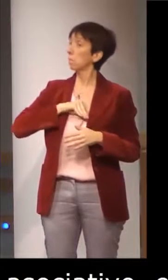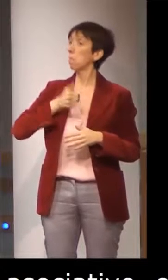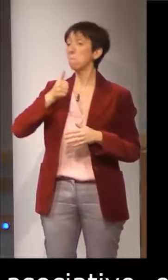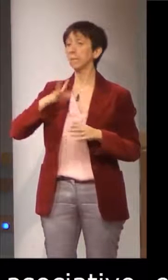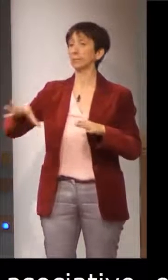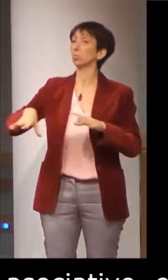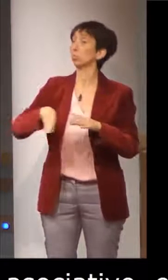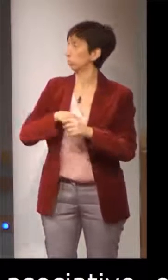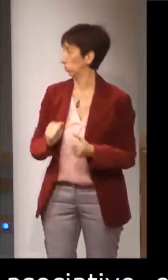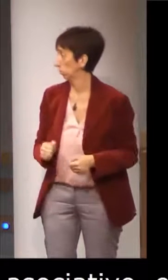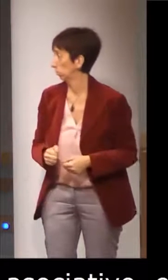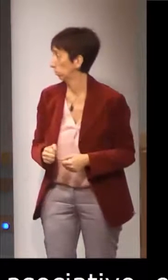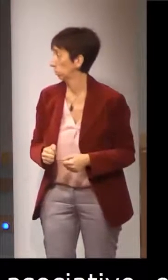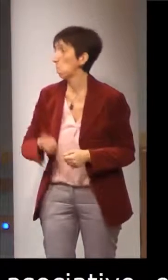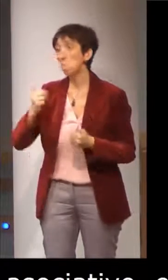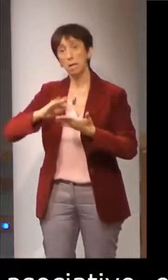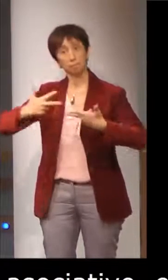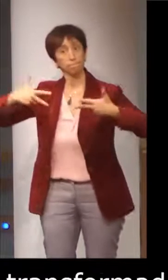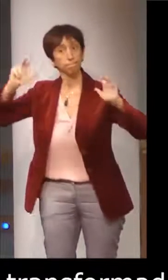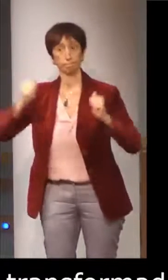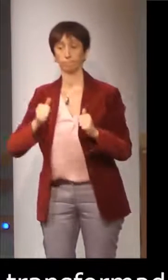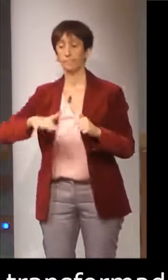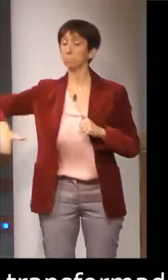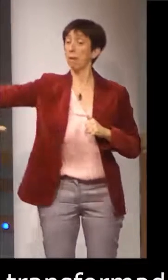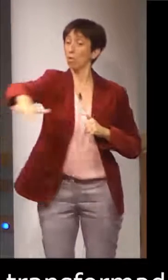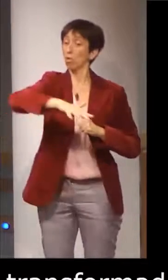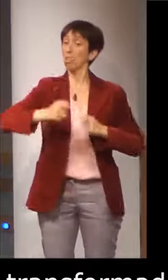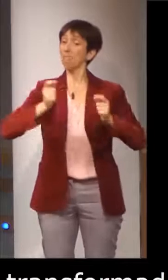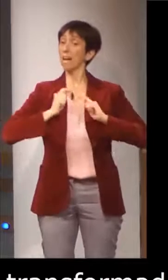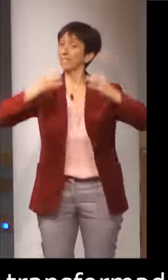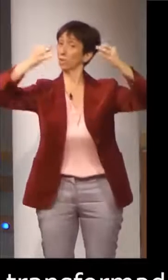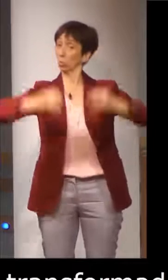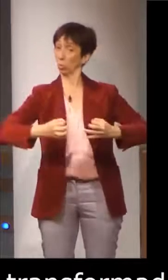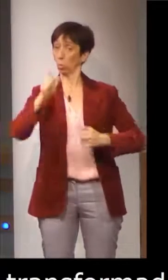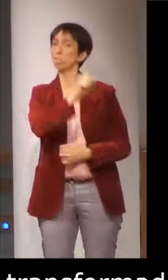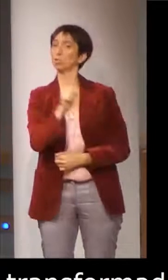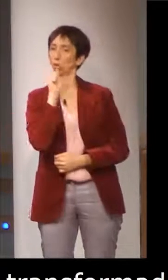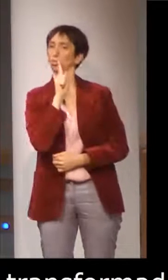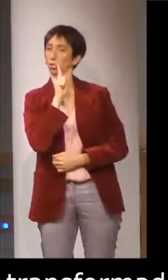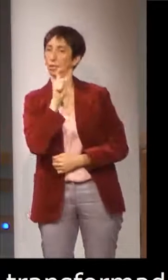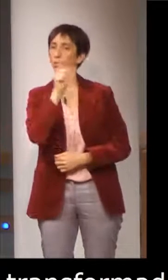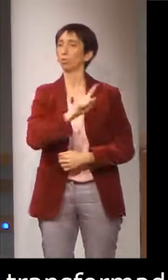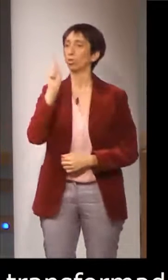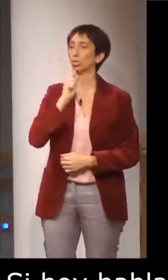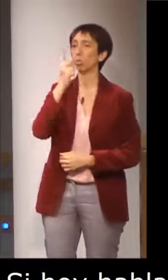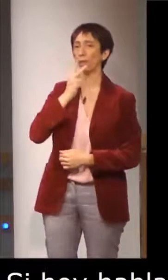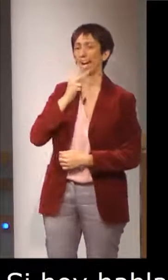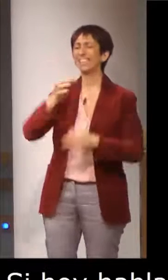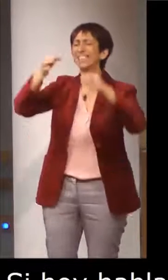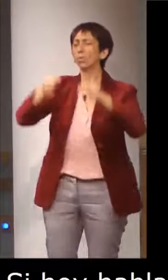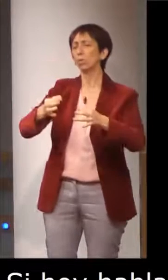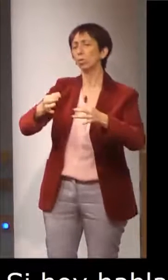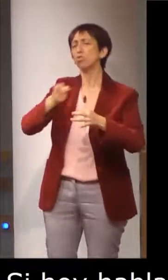Si hoy hablamos de un país más inclusivo, más libre, más seguro para las personas